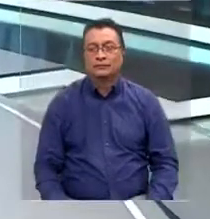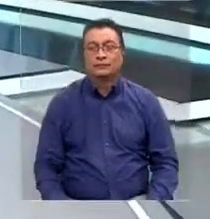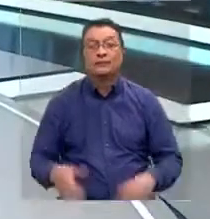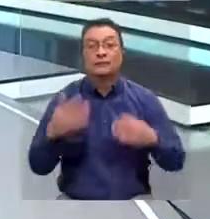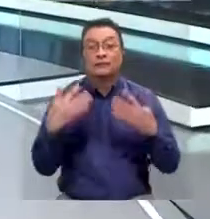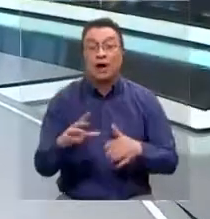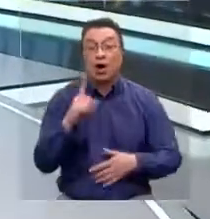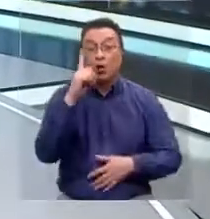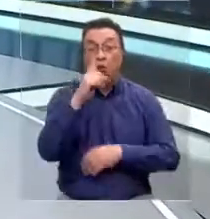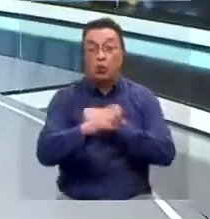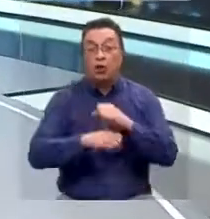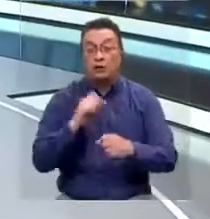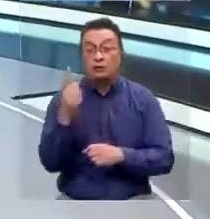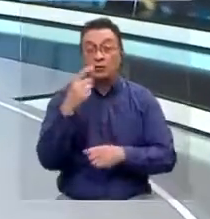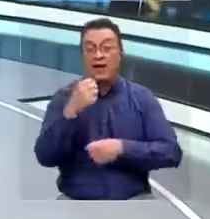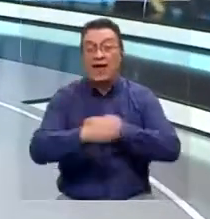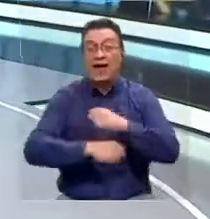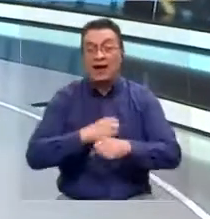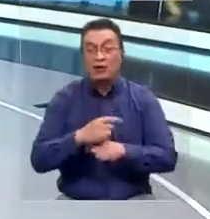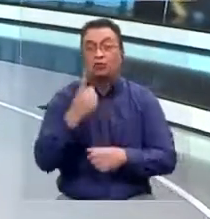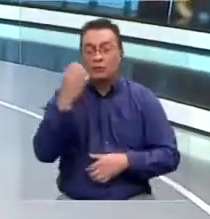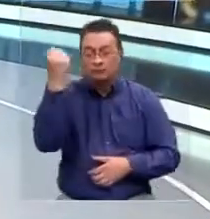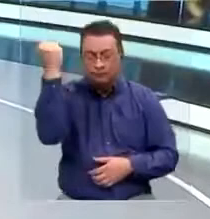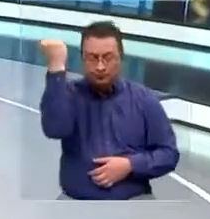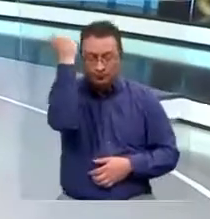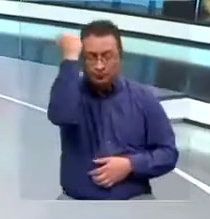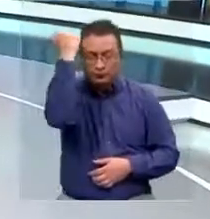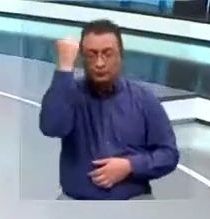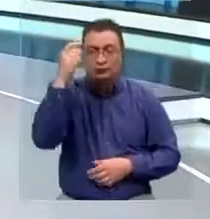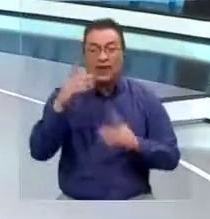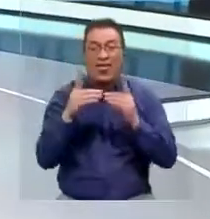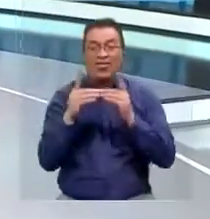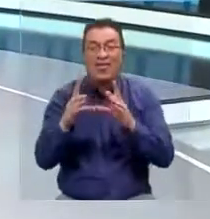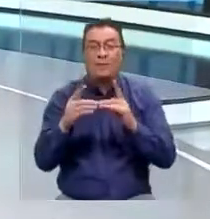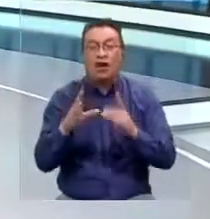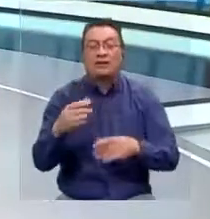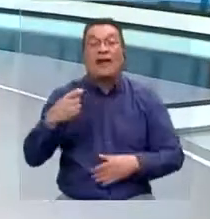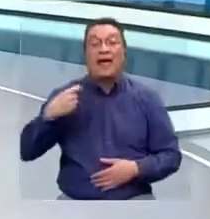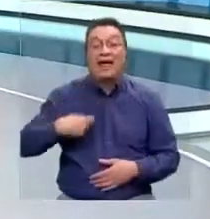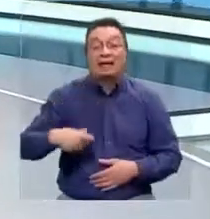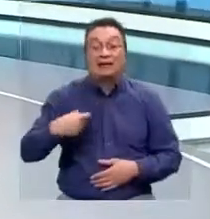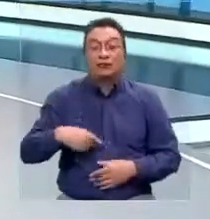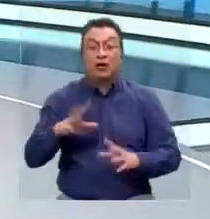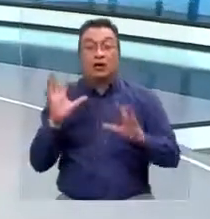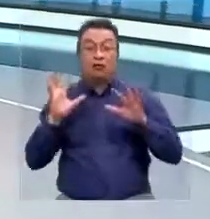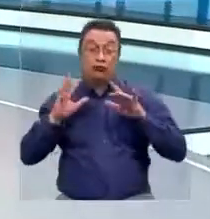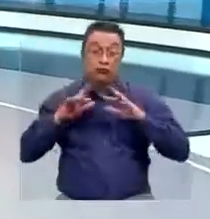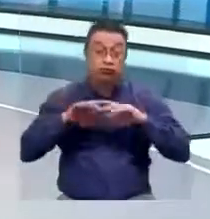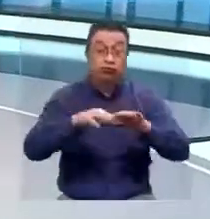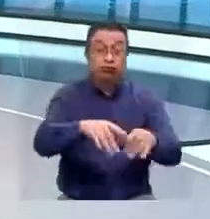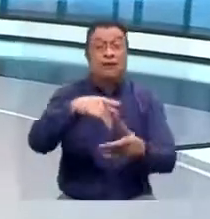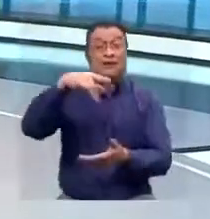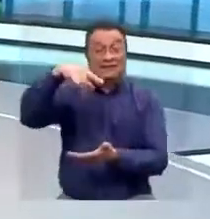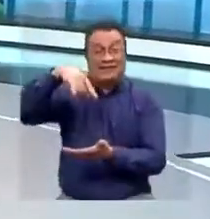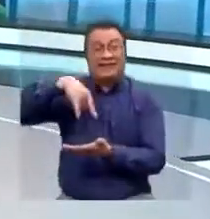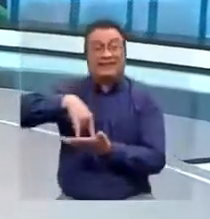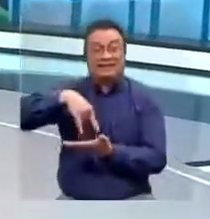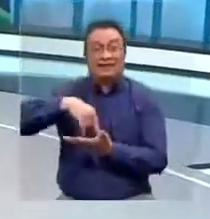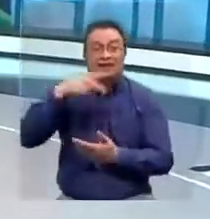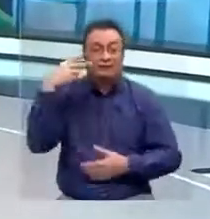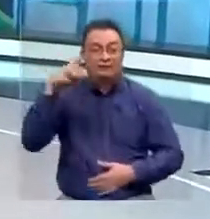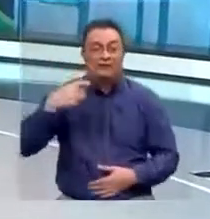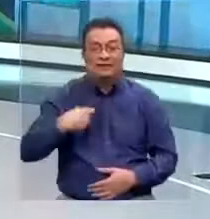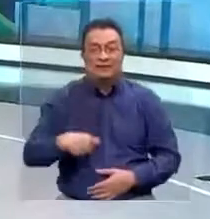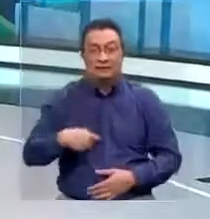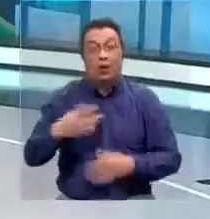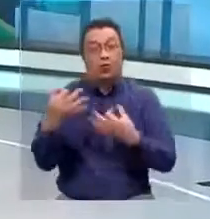Se cumple un año el primer aniversario de un momento traumático para la democracia estadounidense, el asalto al Capitolio. Carlos Greitch nos va a contar más al